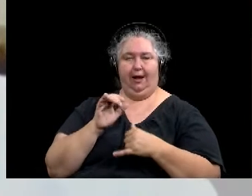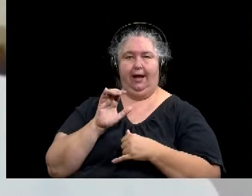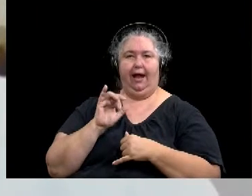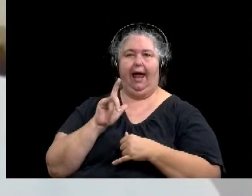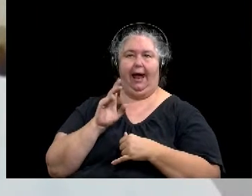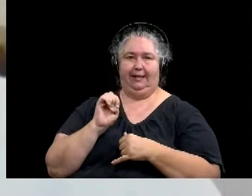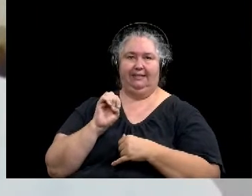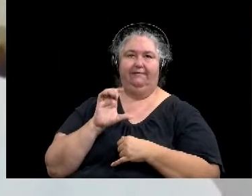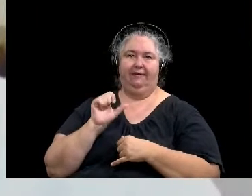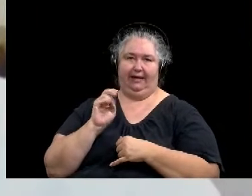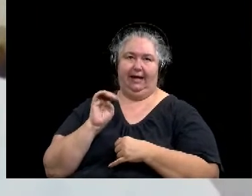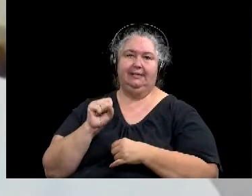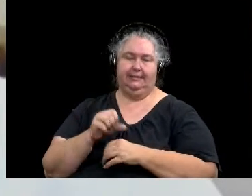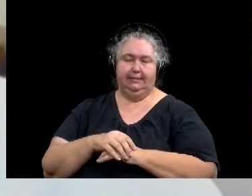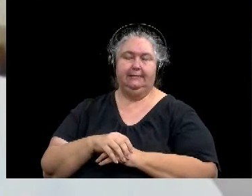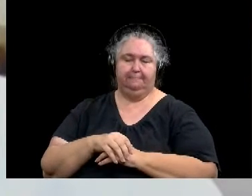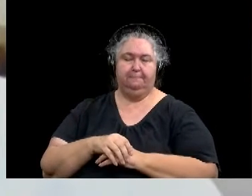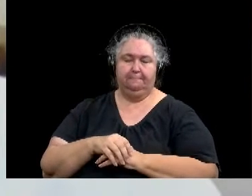actuales